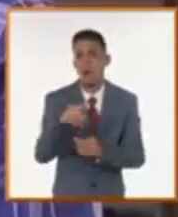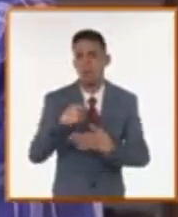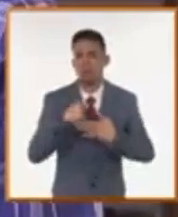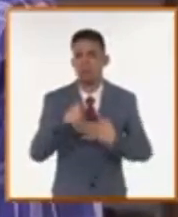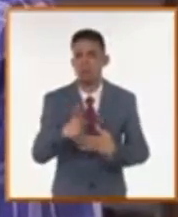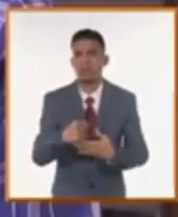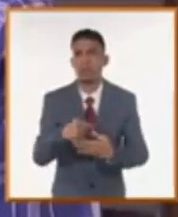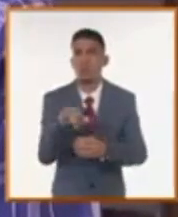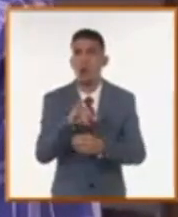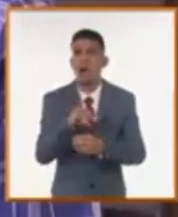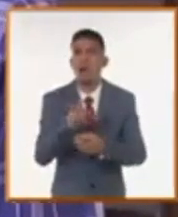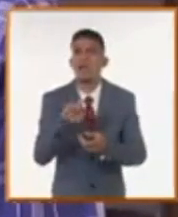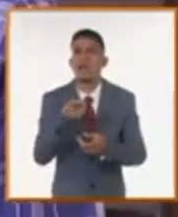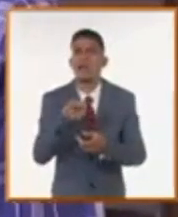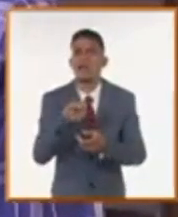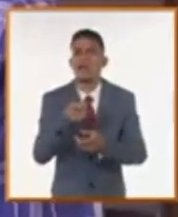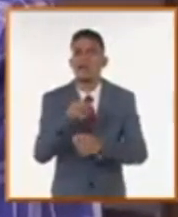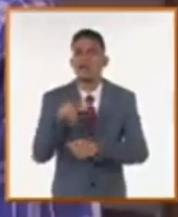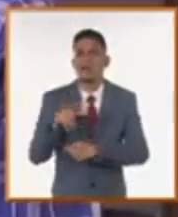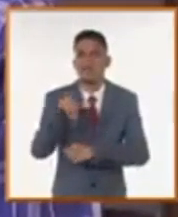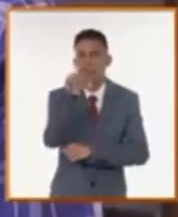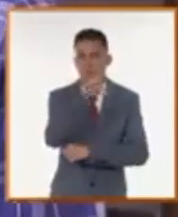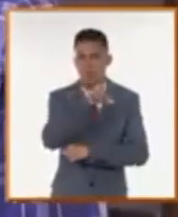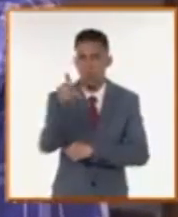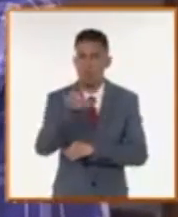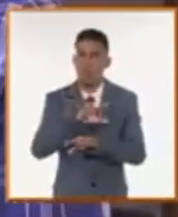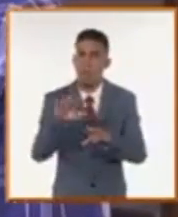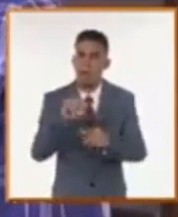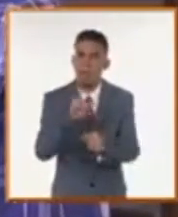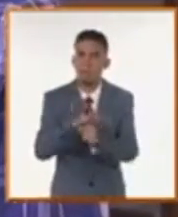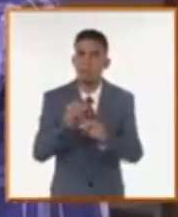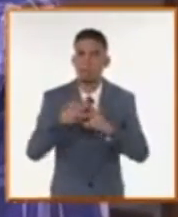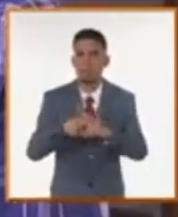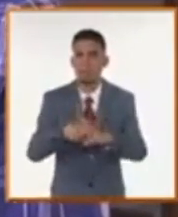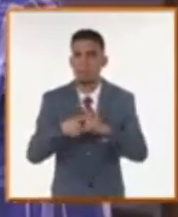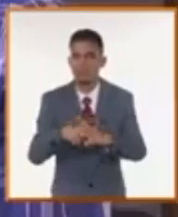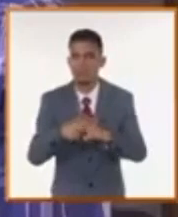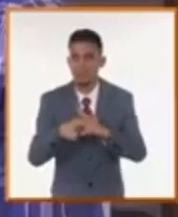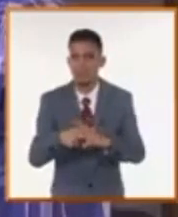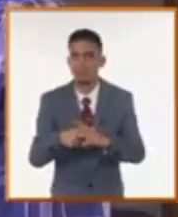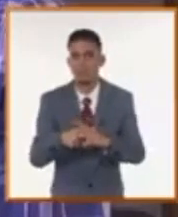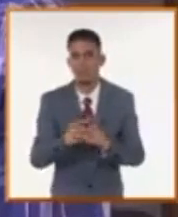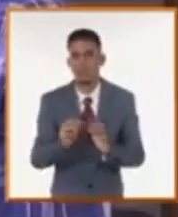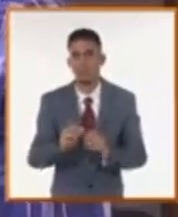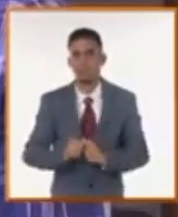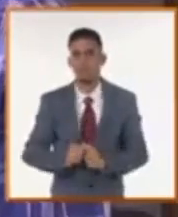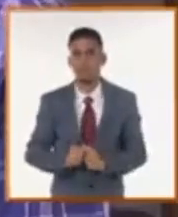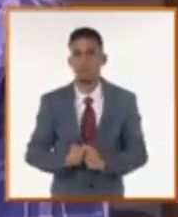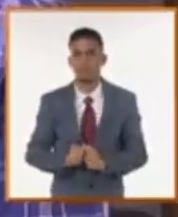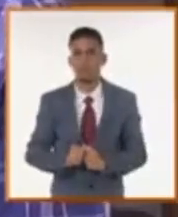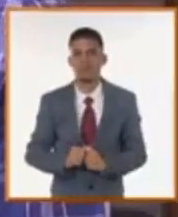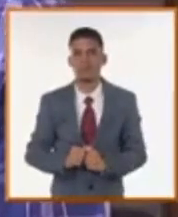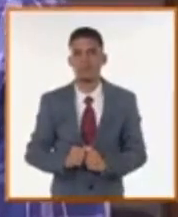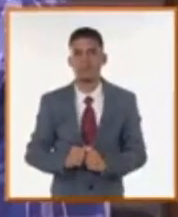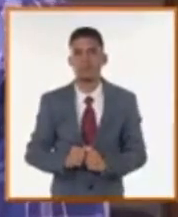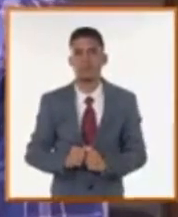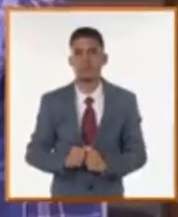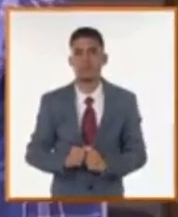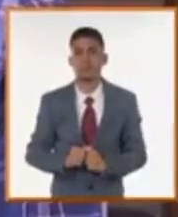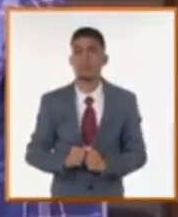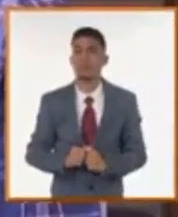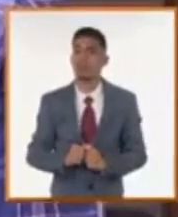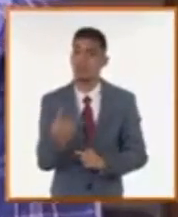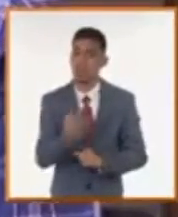Kahama. Fuerzas de la UNECA realmente en jornada de trabajo, mañana, tarde,